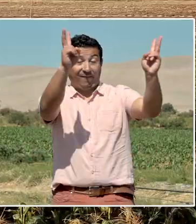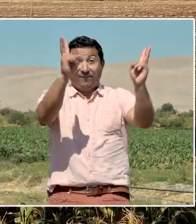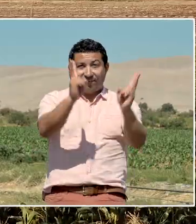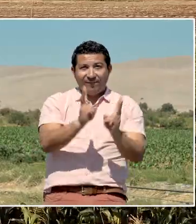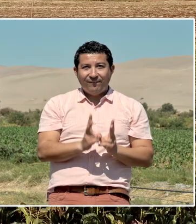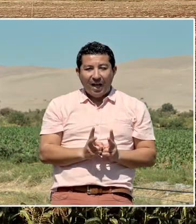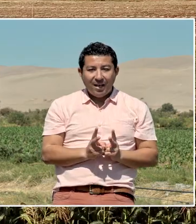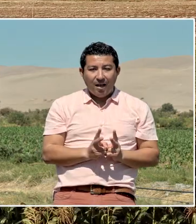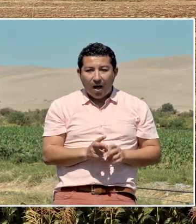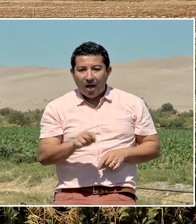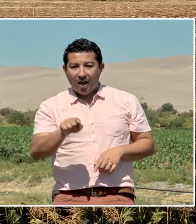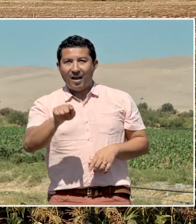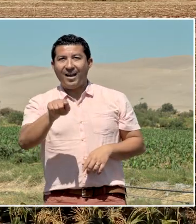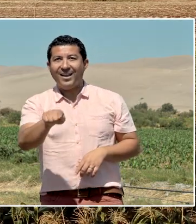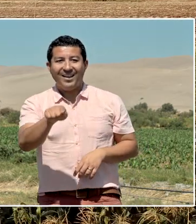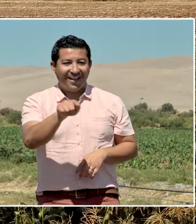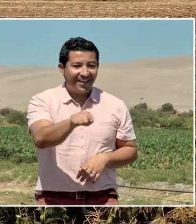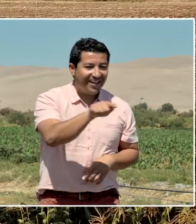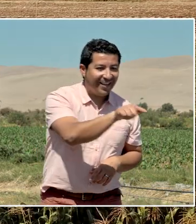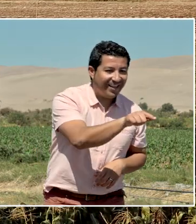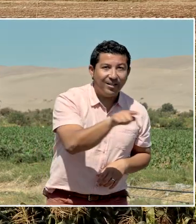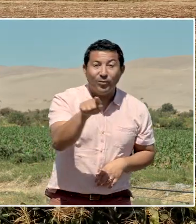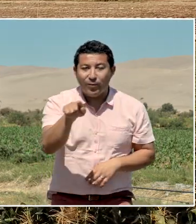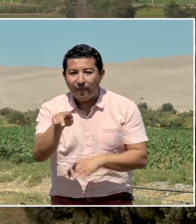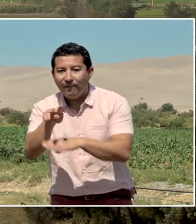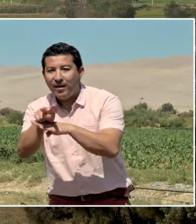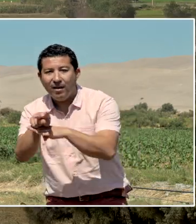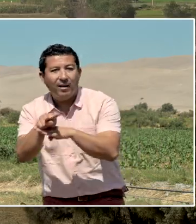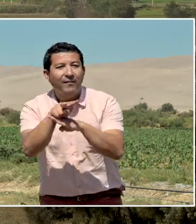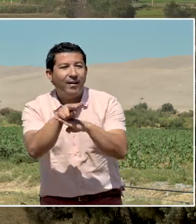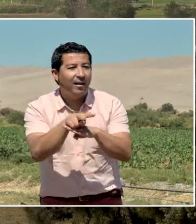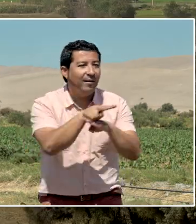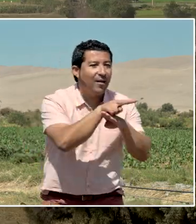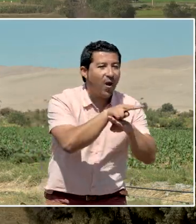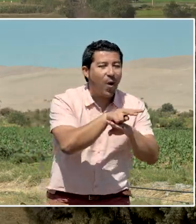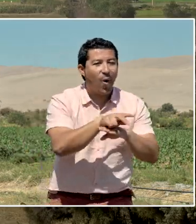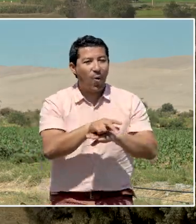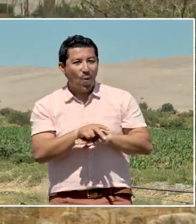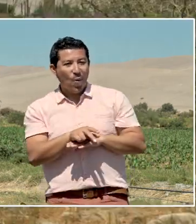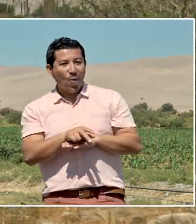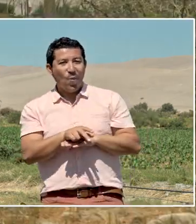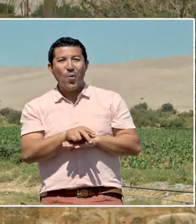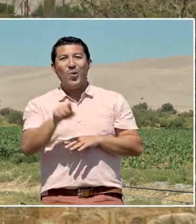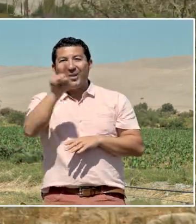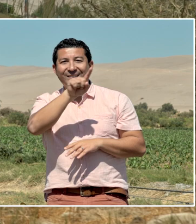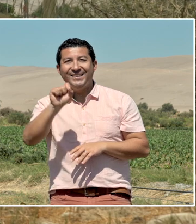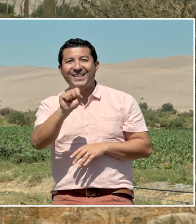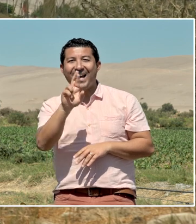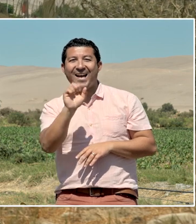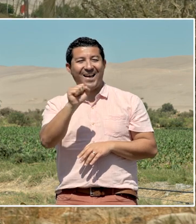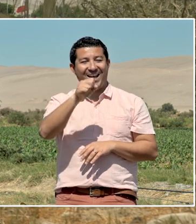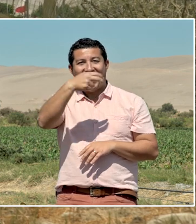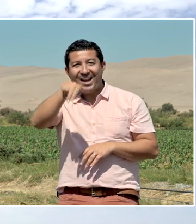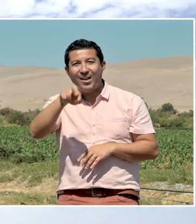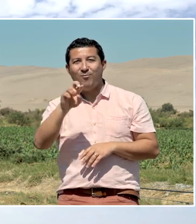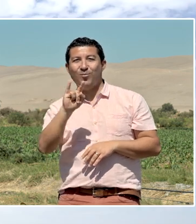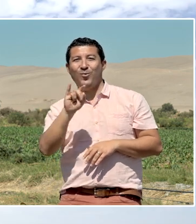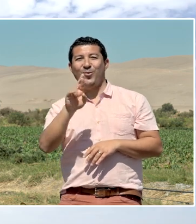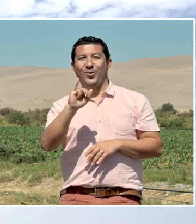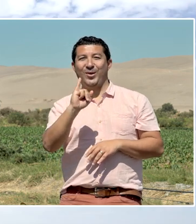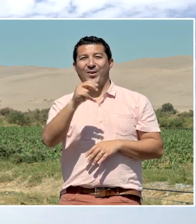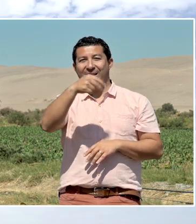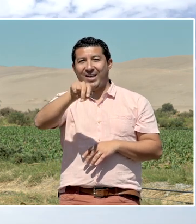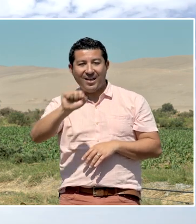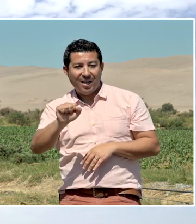si vienes al valle te invitamos a que te detengas en los diferentes puntos señalizados del circuito shahram